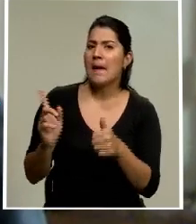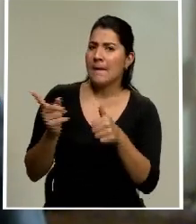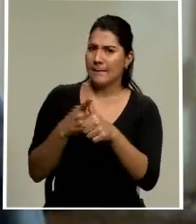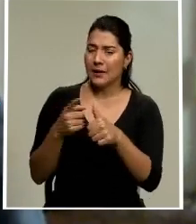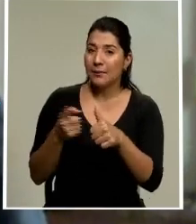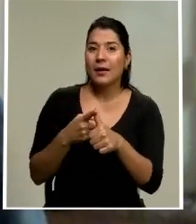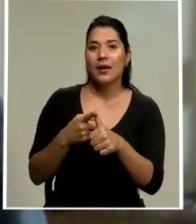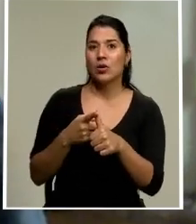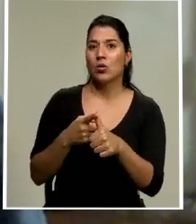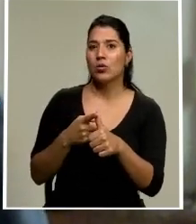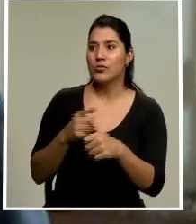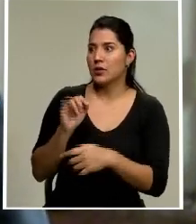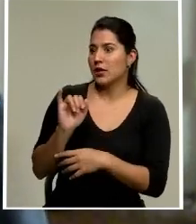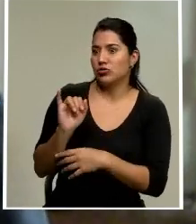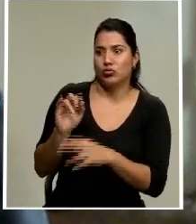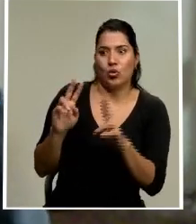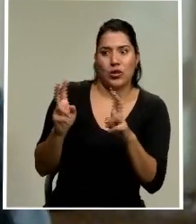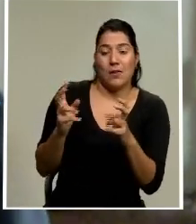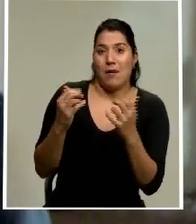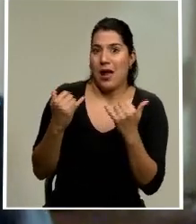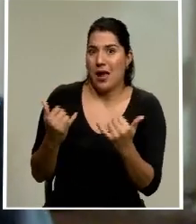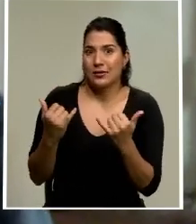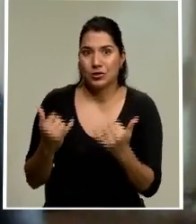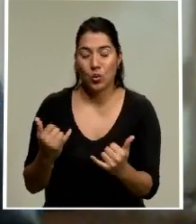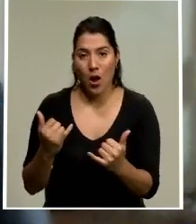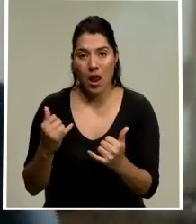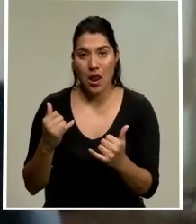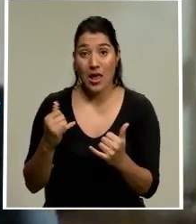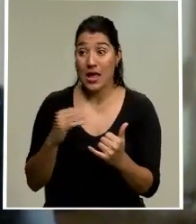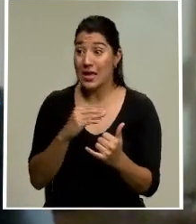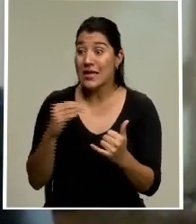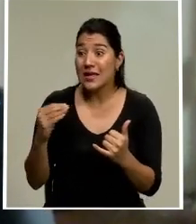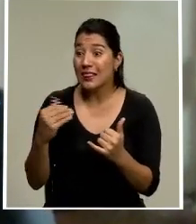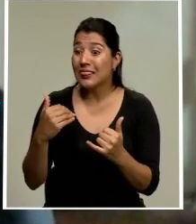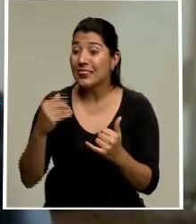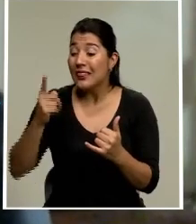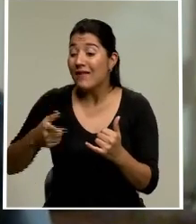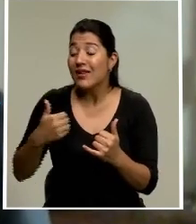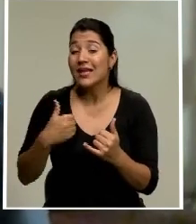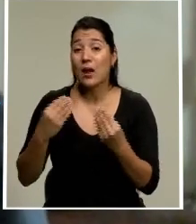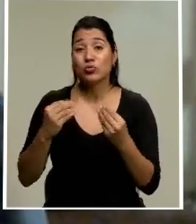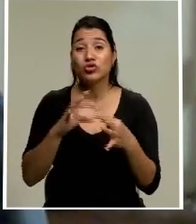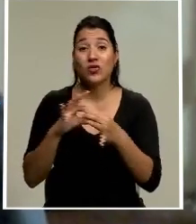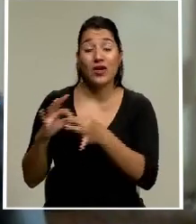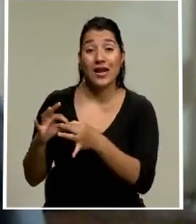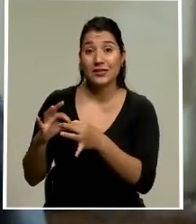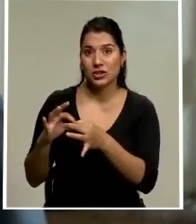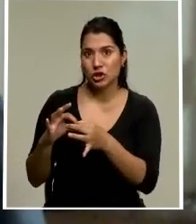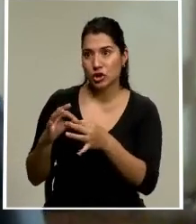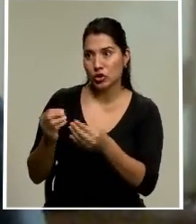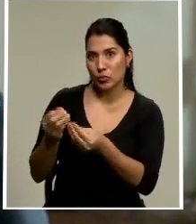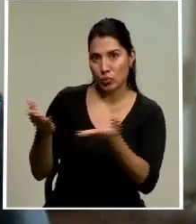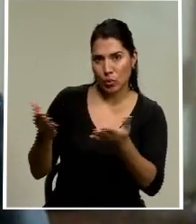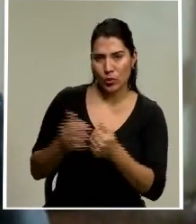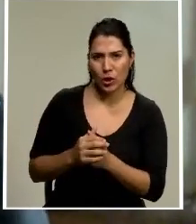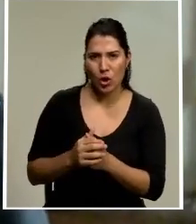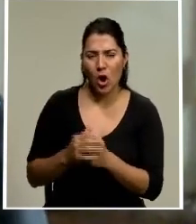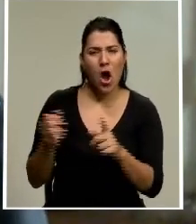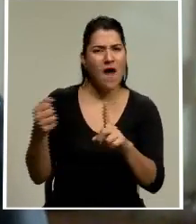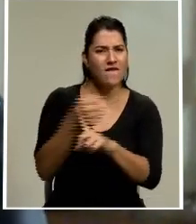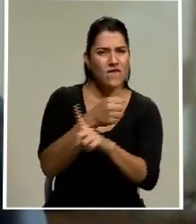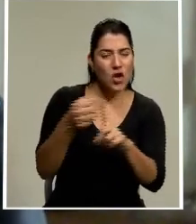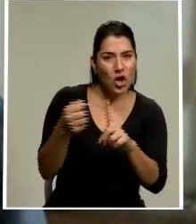enorme actualidad y relevancia pública. La violencia y el delito afecta un